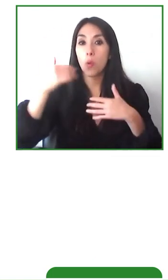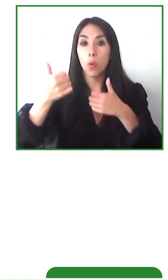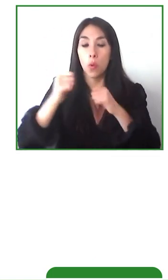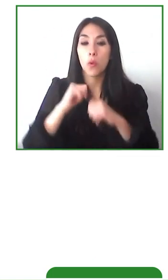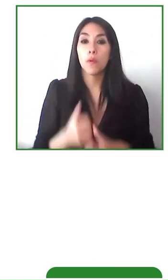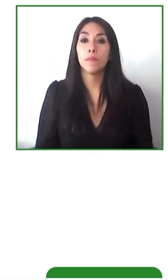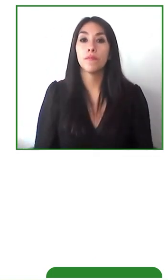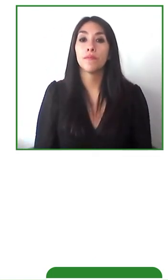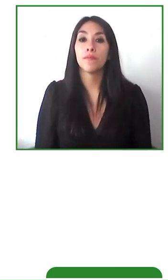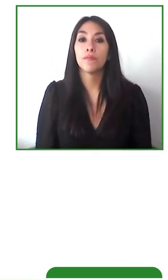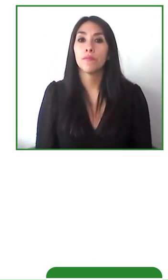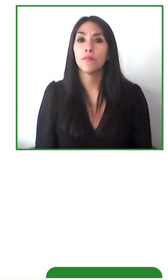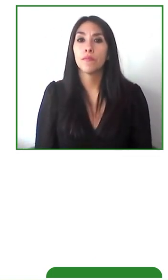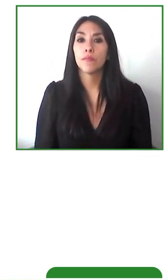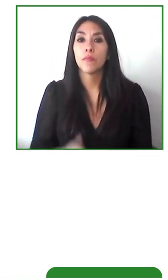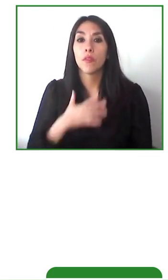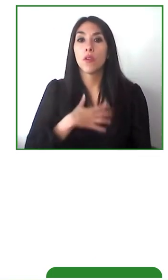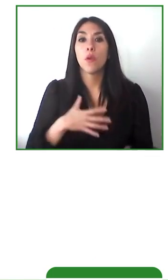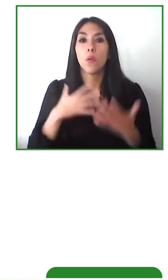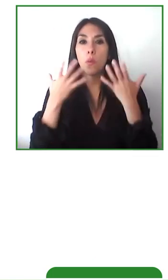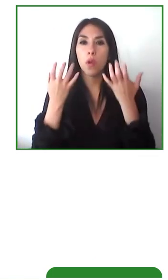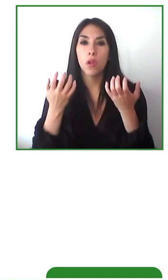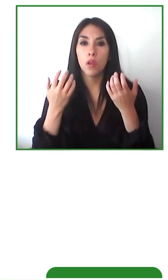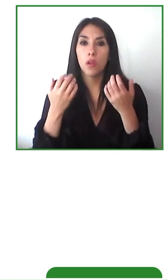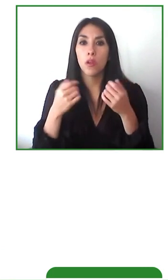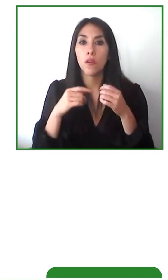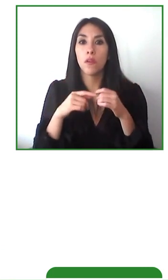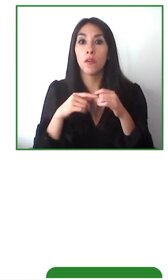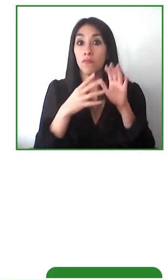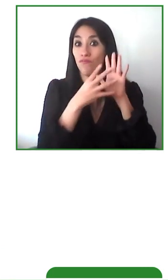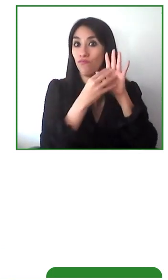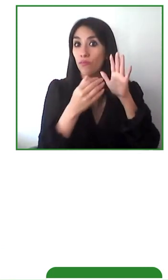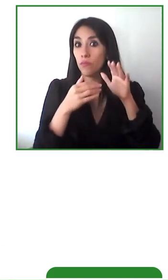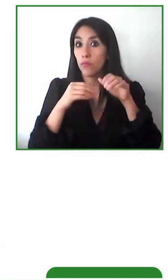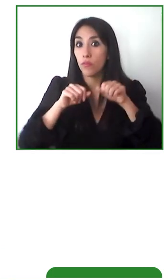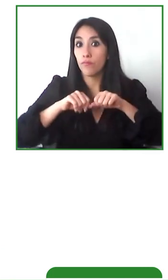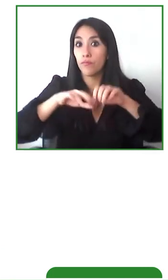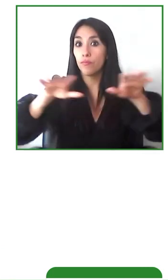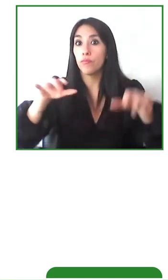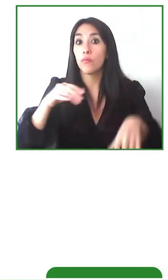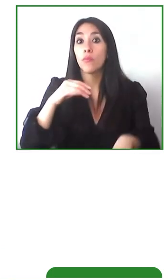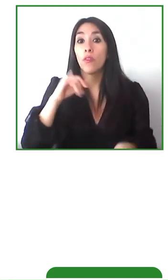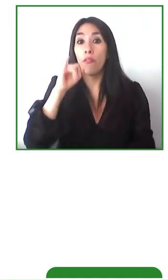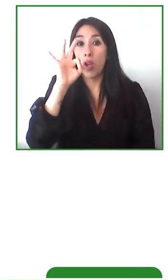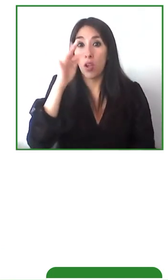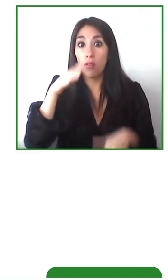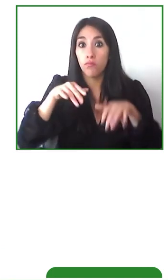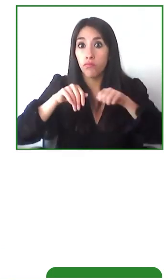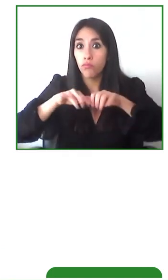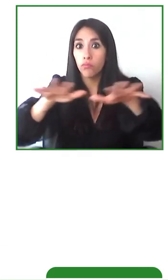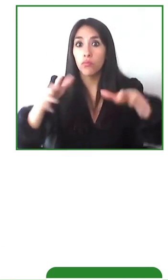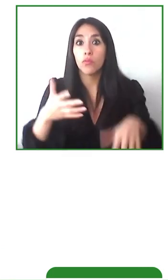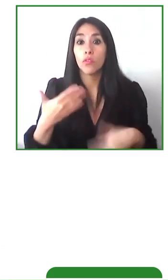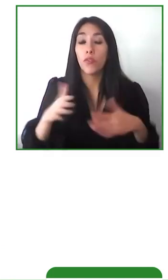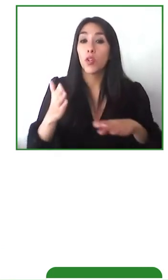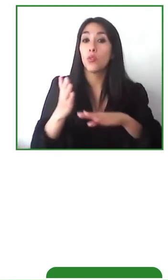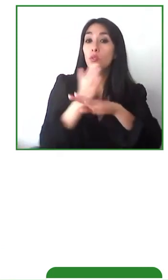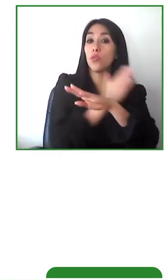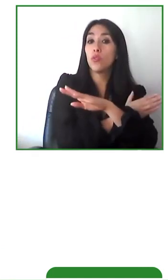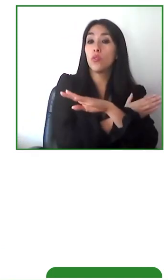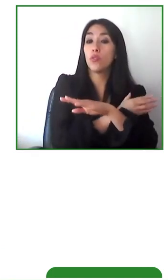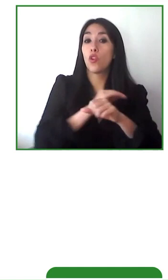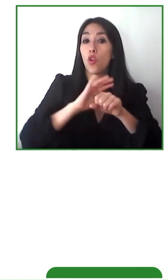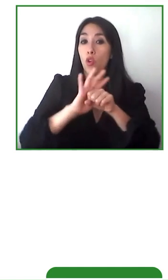que cuando empezamos nuestro proyecto, esto fue antes del COVID, entonces habíamos